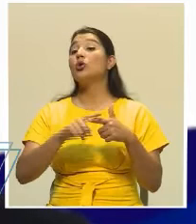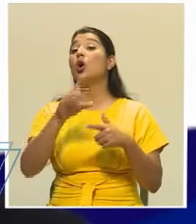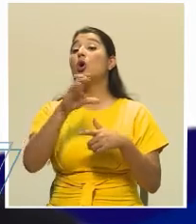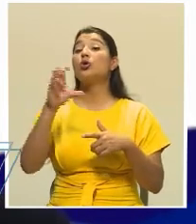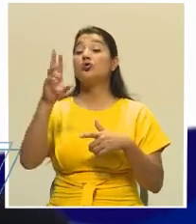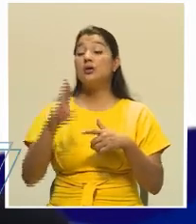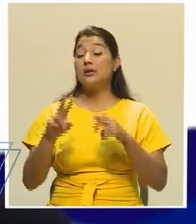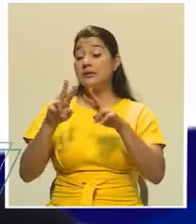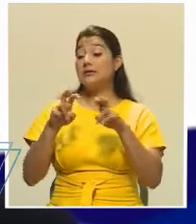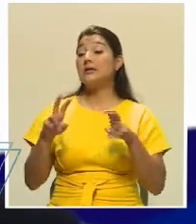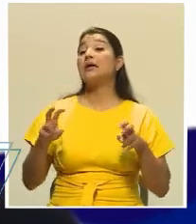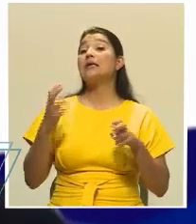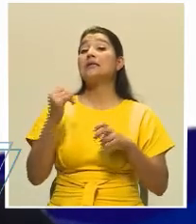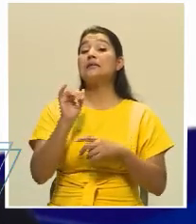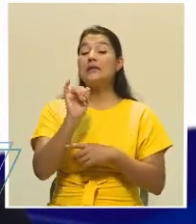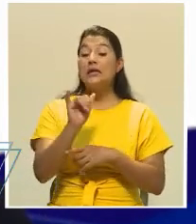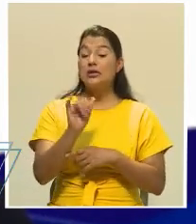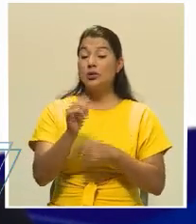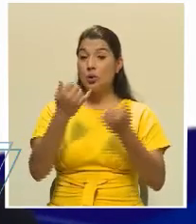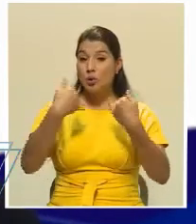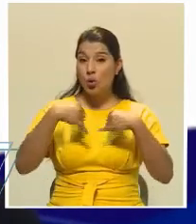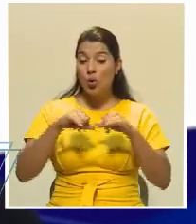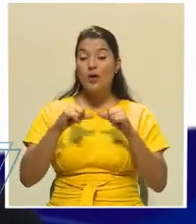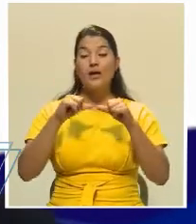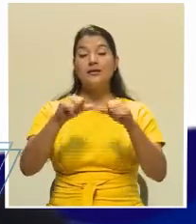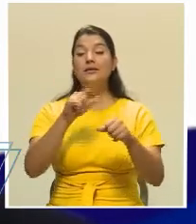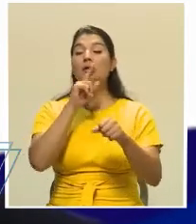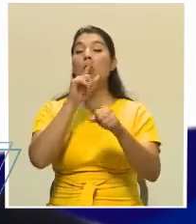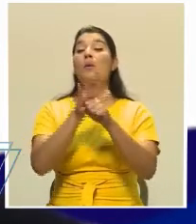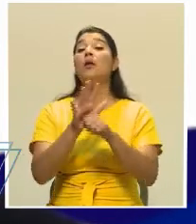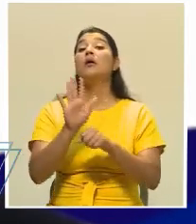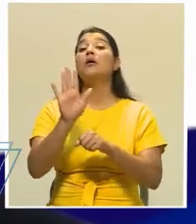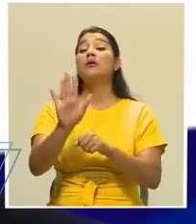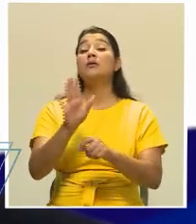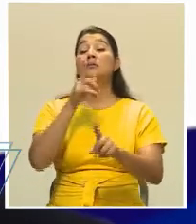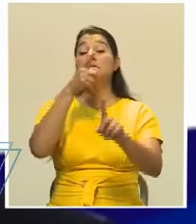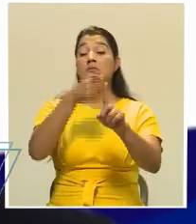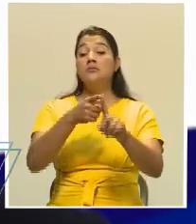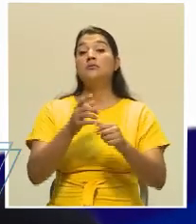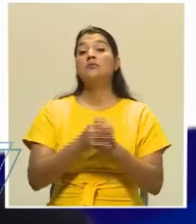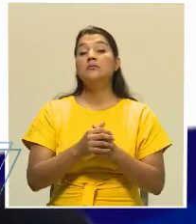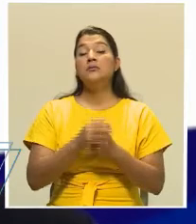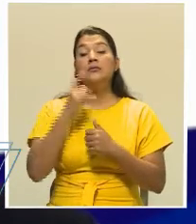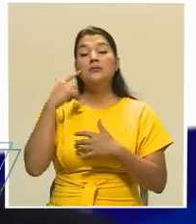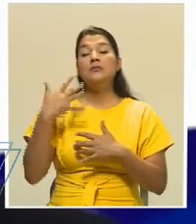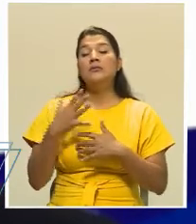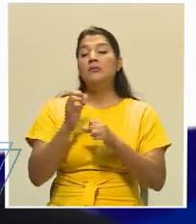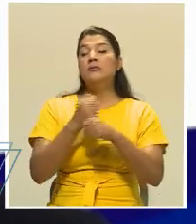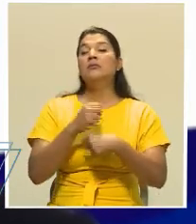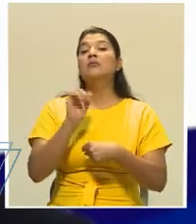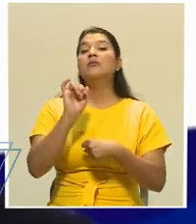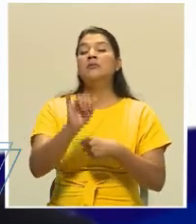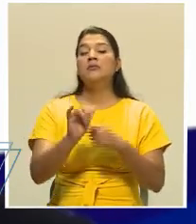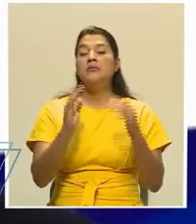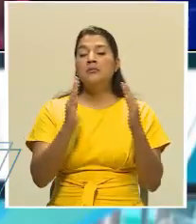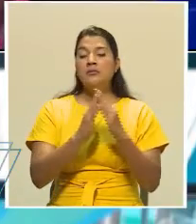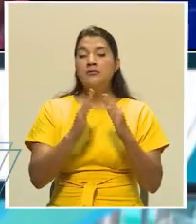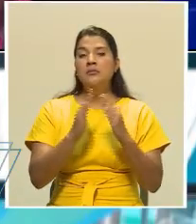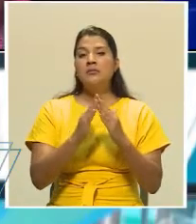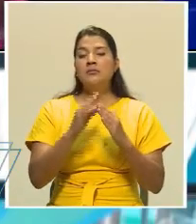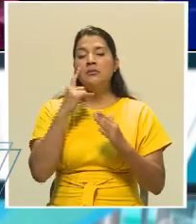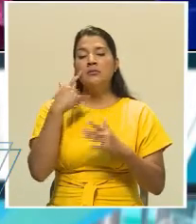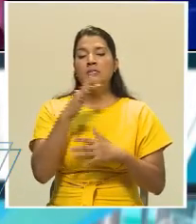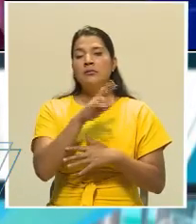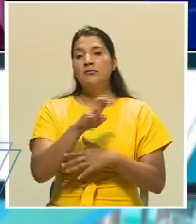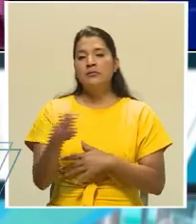si esos destinos siguen cumpliendo los fines por los cuales se están trasladando,